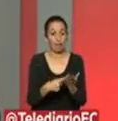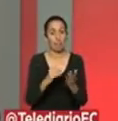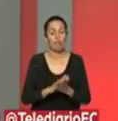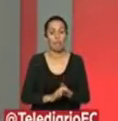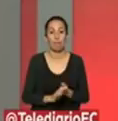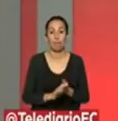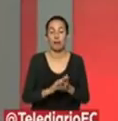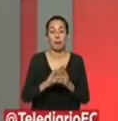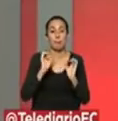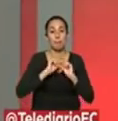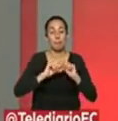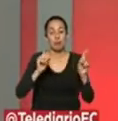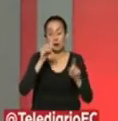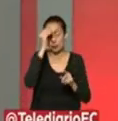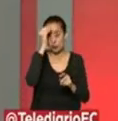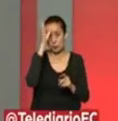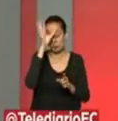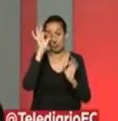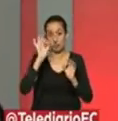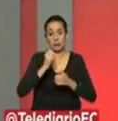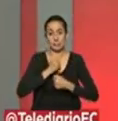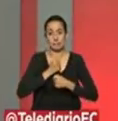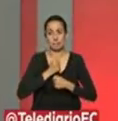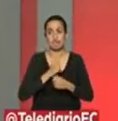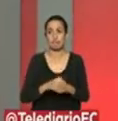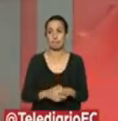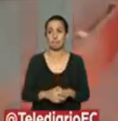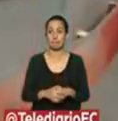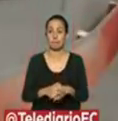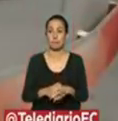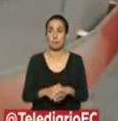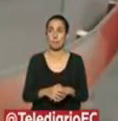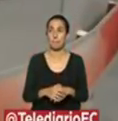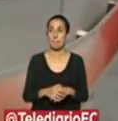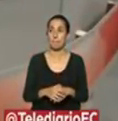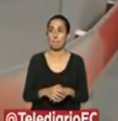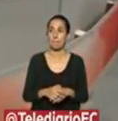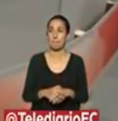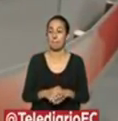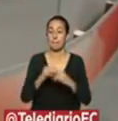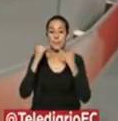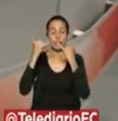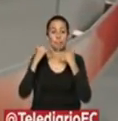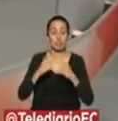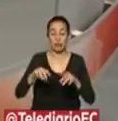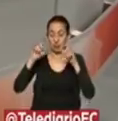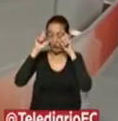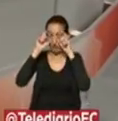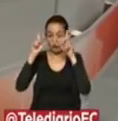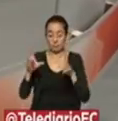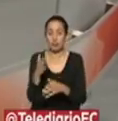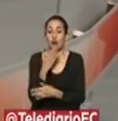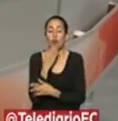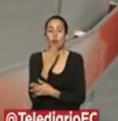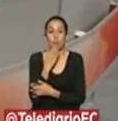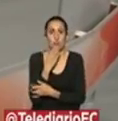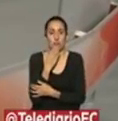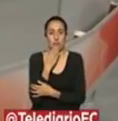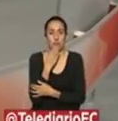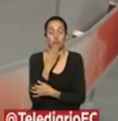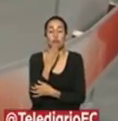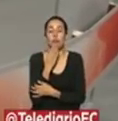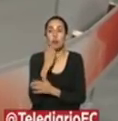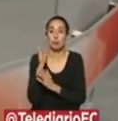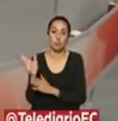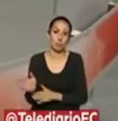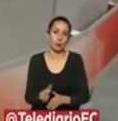Con inteligencia, con buena fe, con patriotismo y con democracia. Ahora, la fiscalización, ¿cómo se verá durante los años